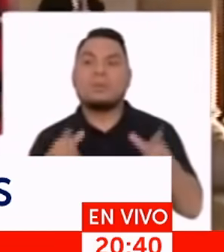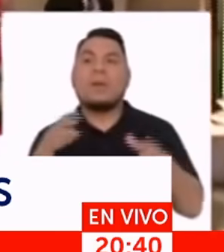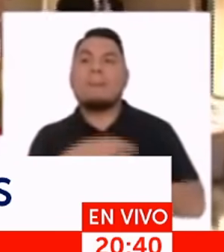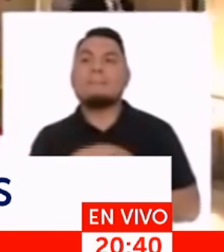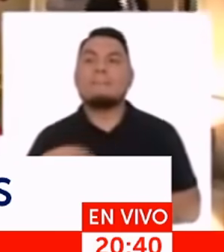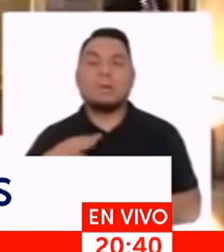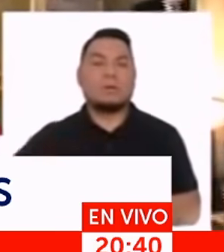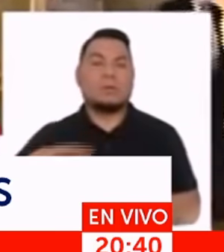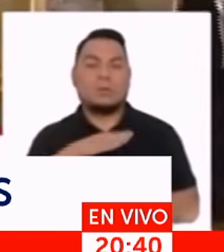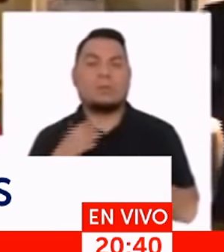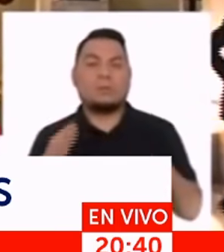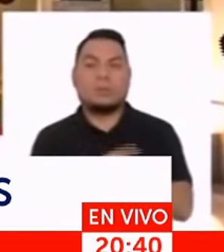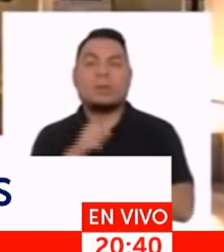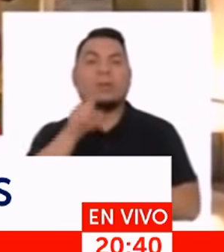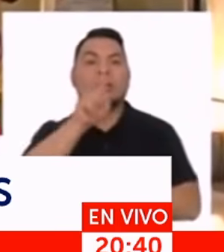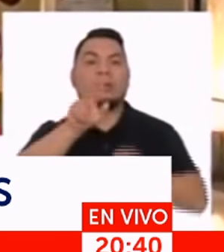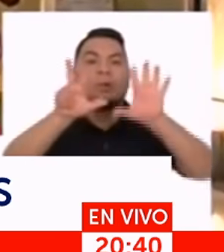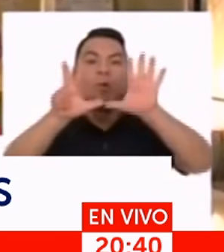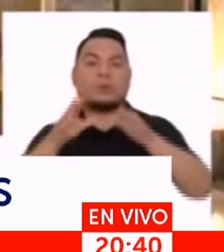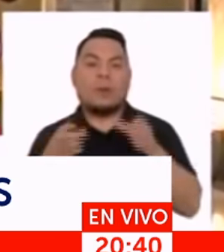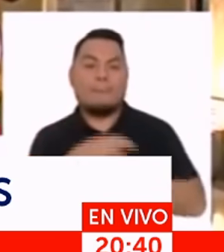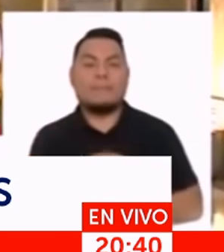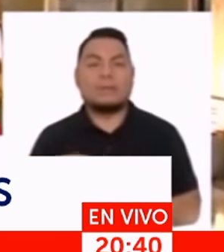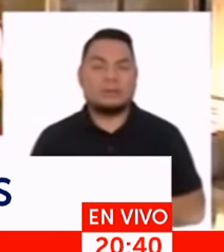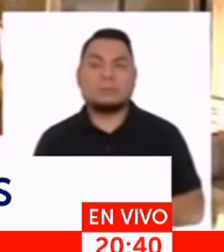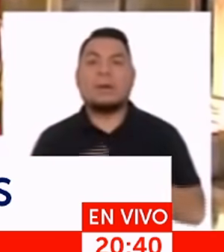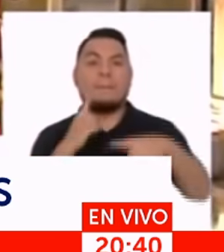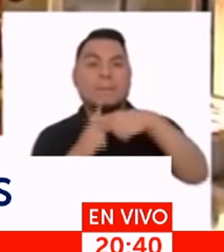Gobierno para Exitosa Perú en Lima, 95.5 en la FM.